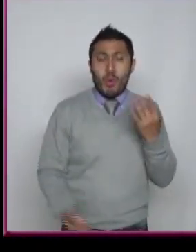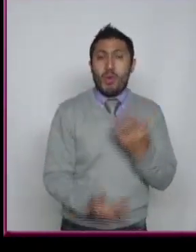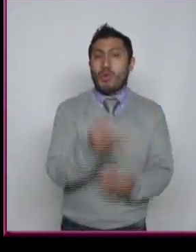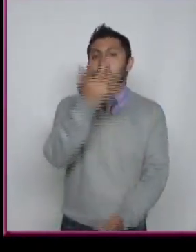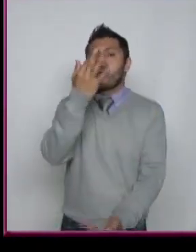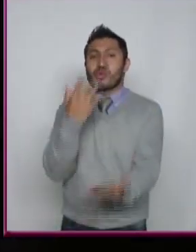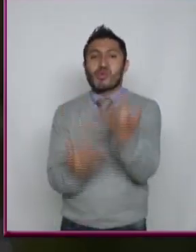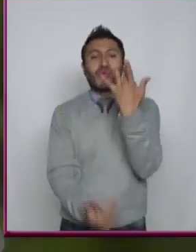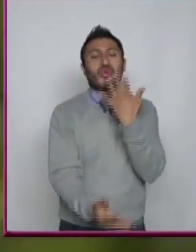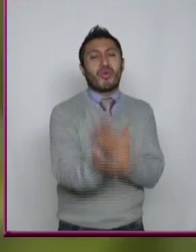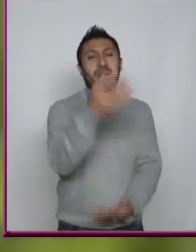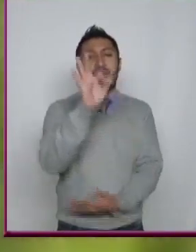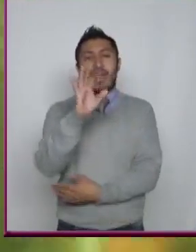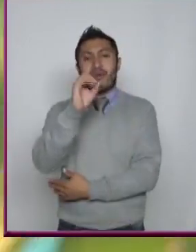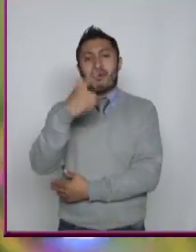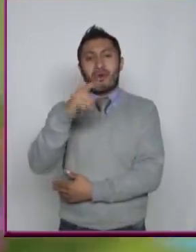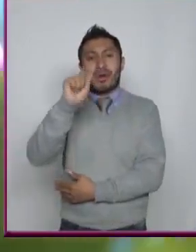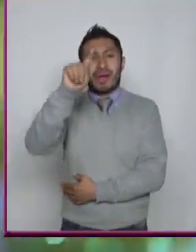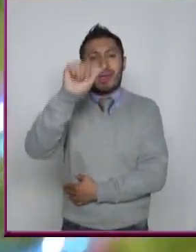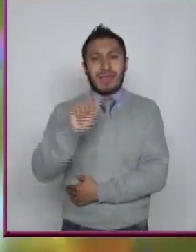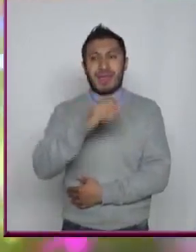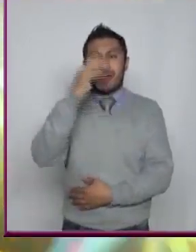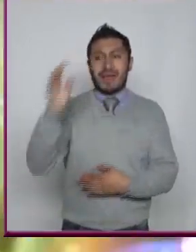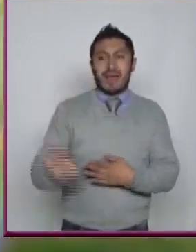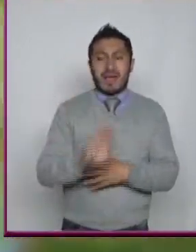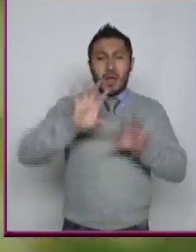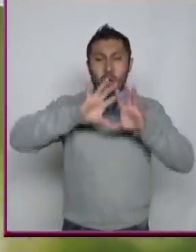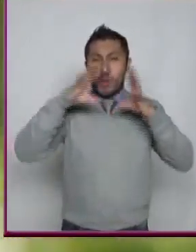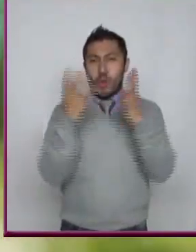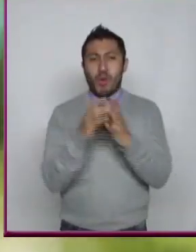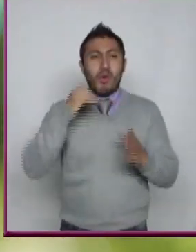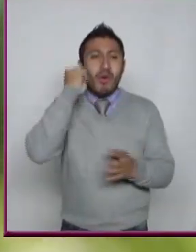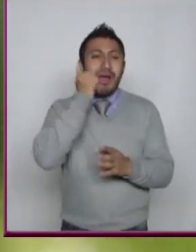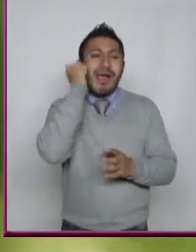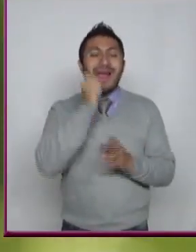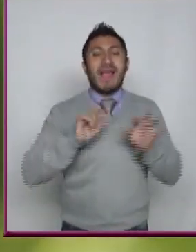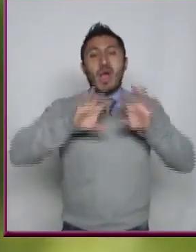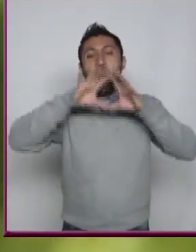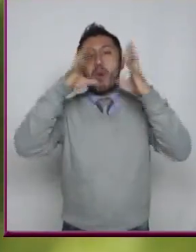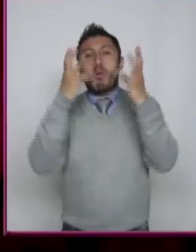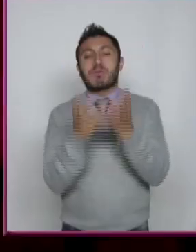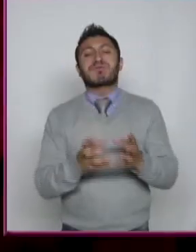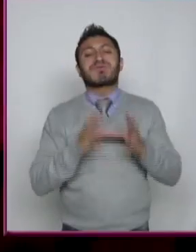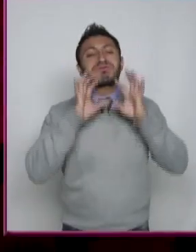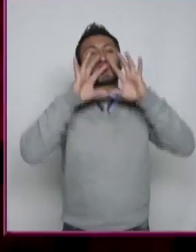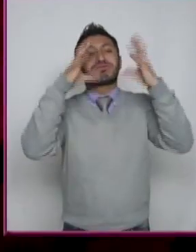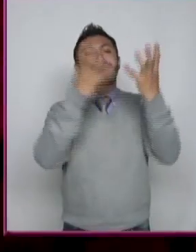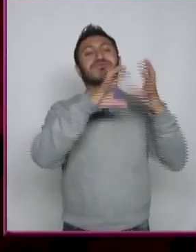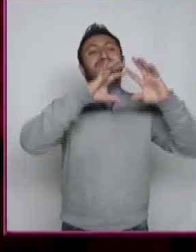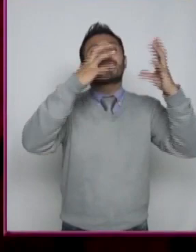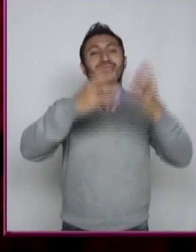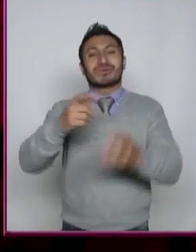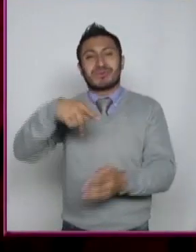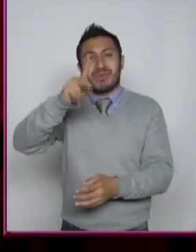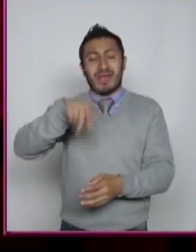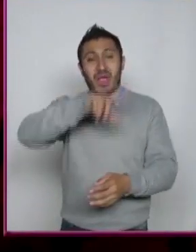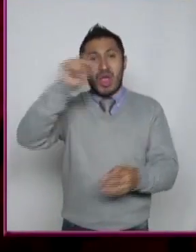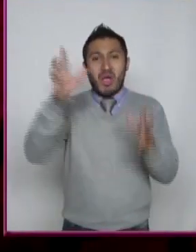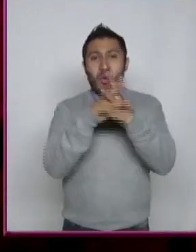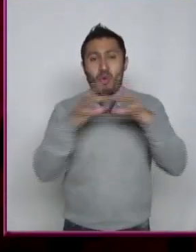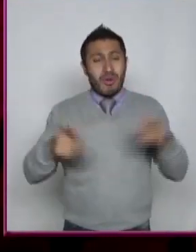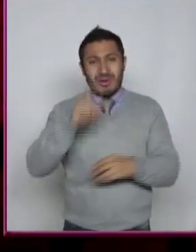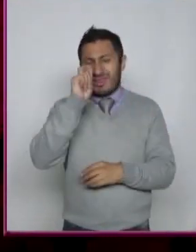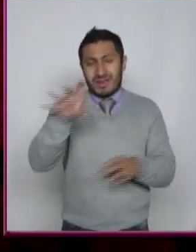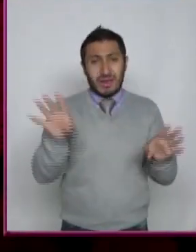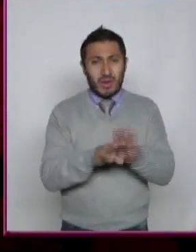fogata o una burbuja de jabón, ¿no? Es maravilloso que exista, pero en algún momento va a desaparecer, y eso no significa que el tiempo